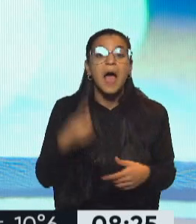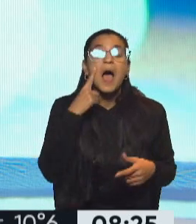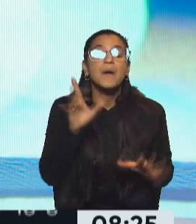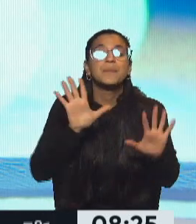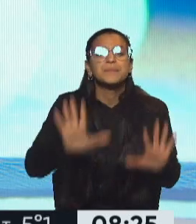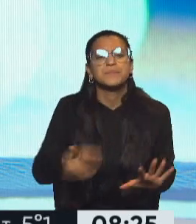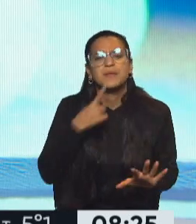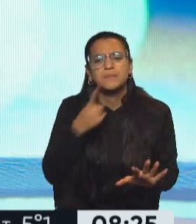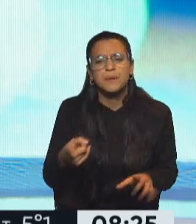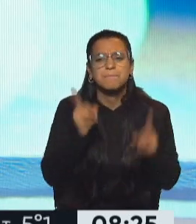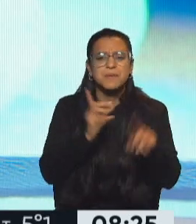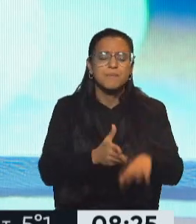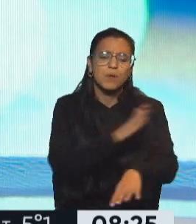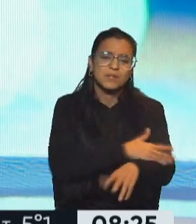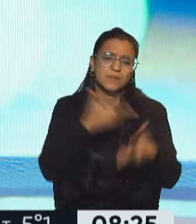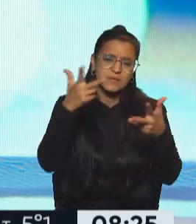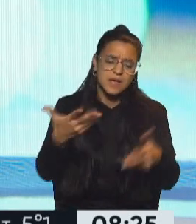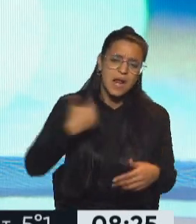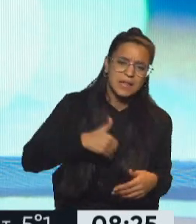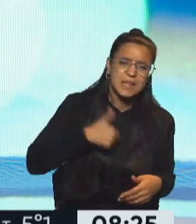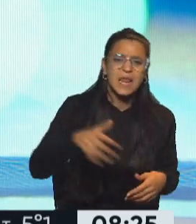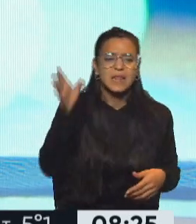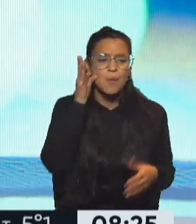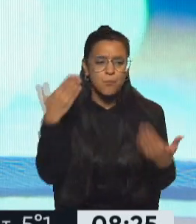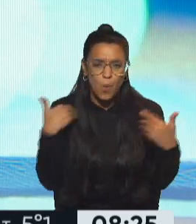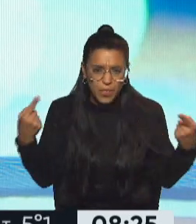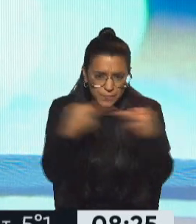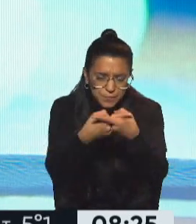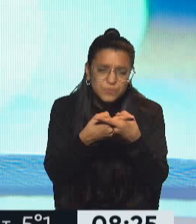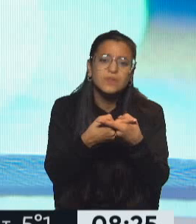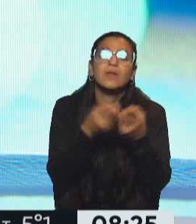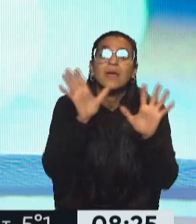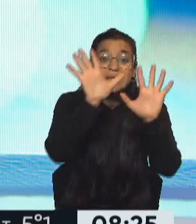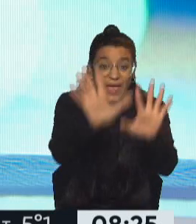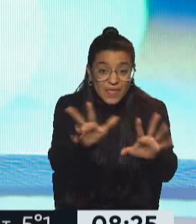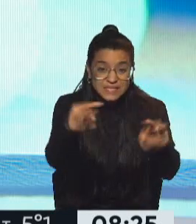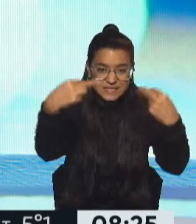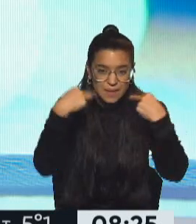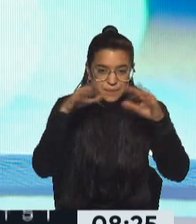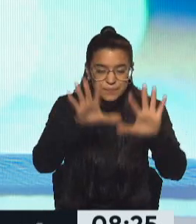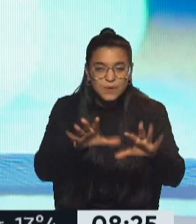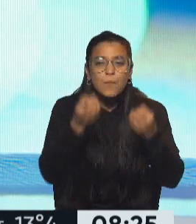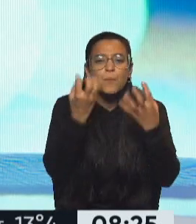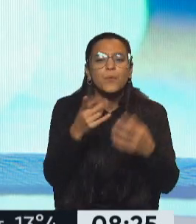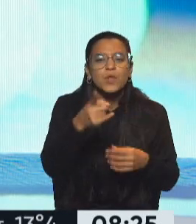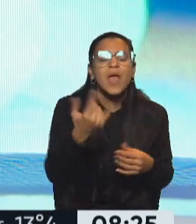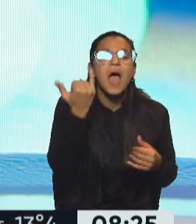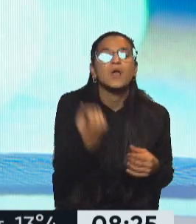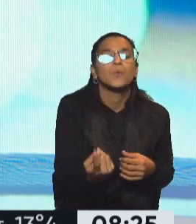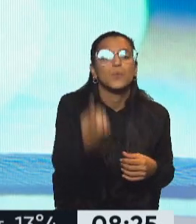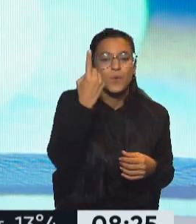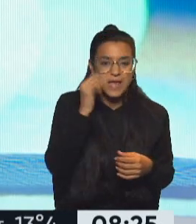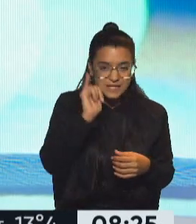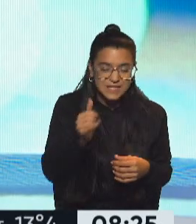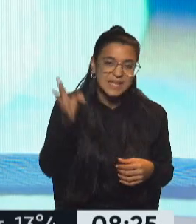Nos quedamos con lo que estaban diciendo recién. Argentina e Italia se pueden enfrentar futbolísticamente. Quédense con nosotros porque hay una,